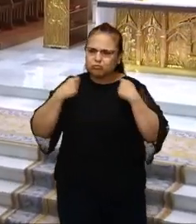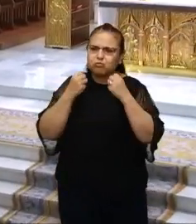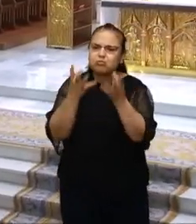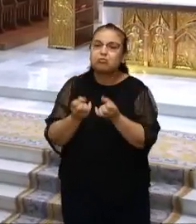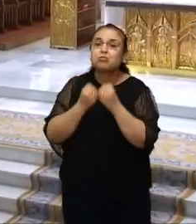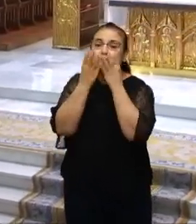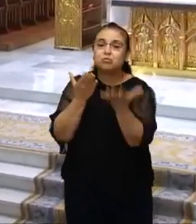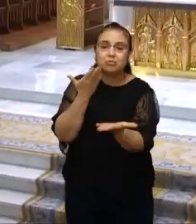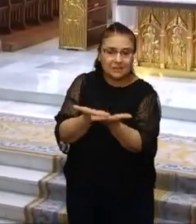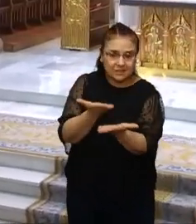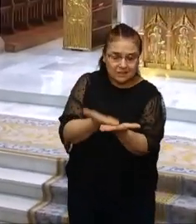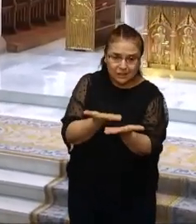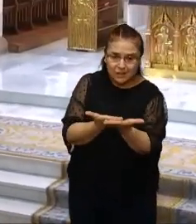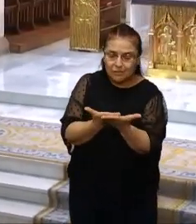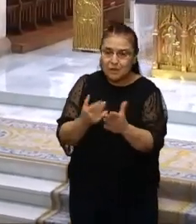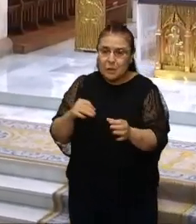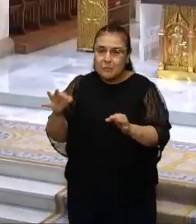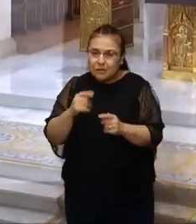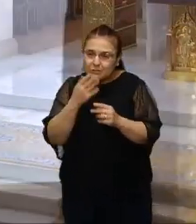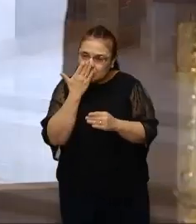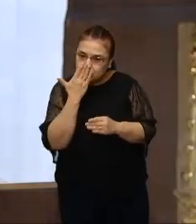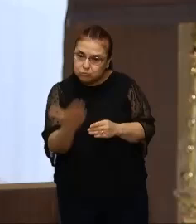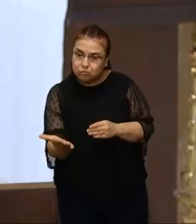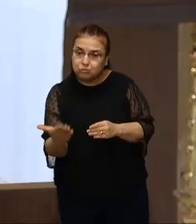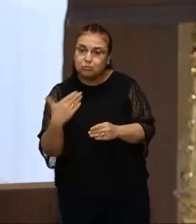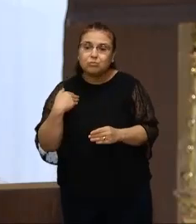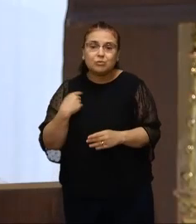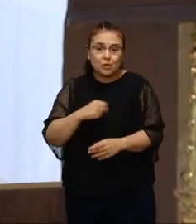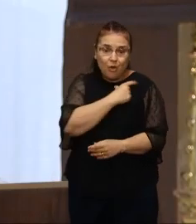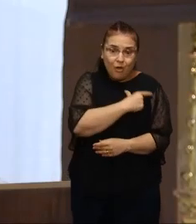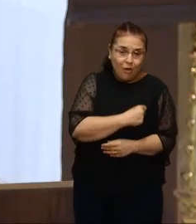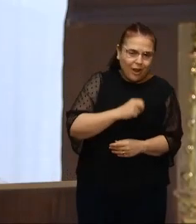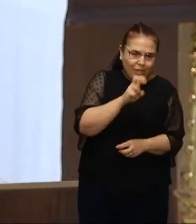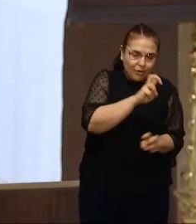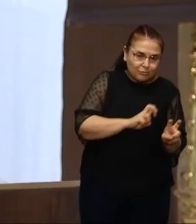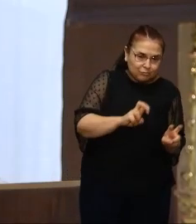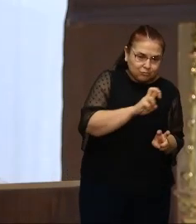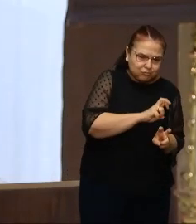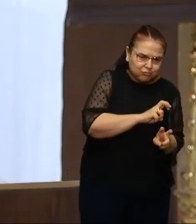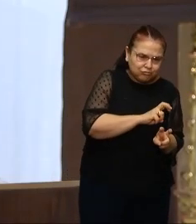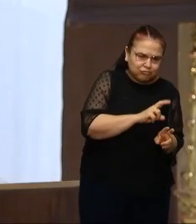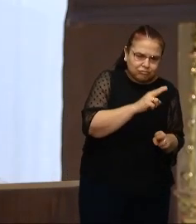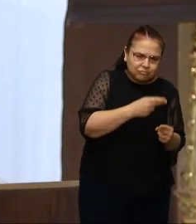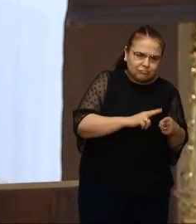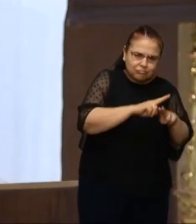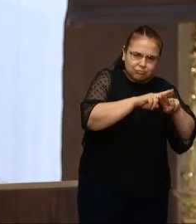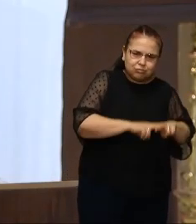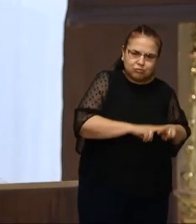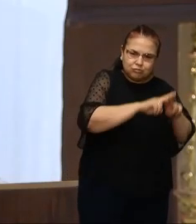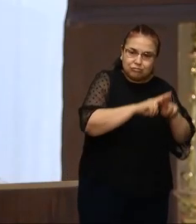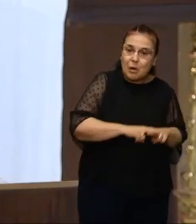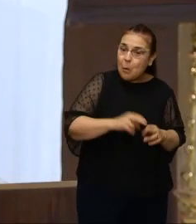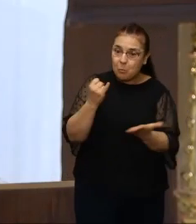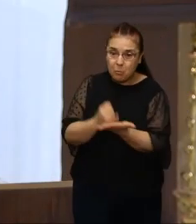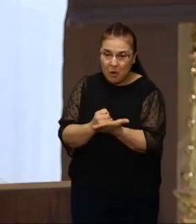la rectitud. Aunque sondees mi corazón visitándolo de noche, aunque me pruebes al fuego,